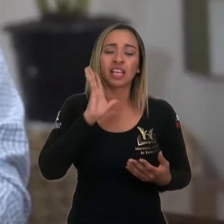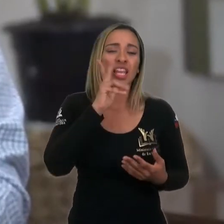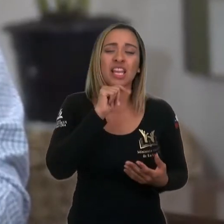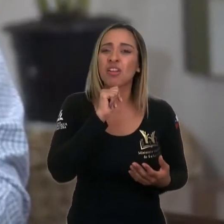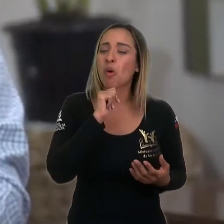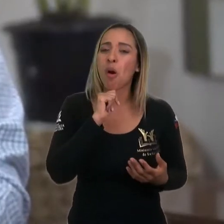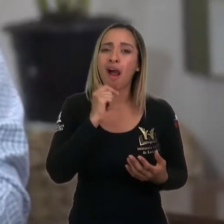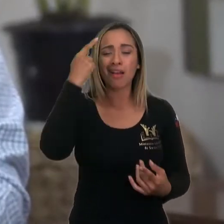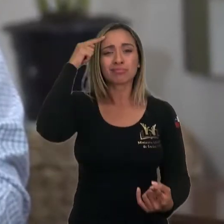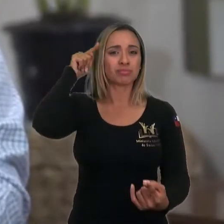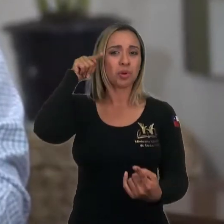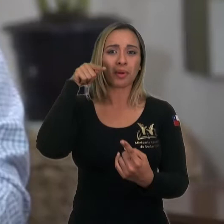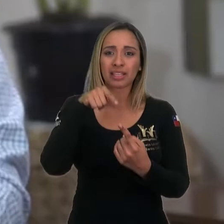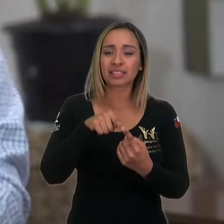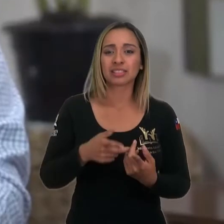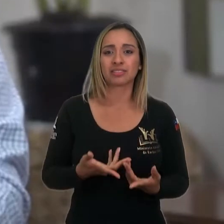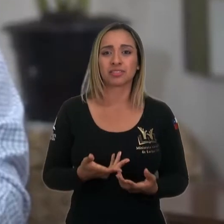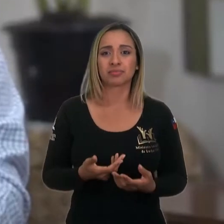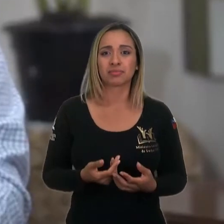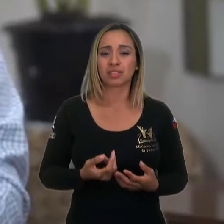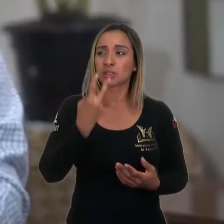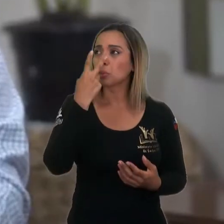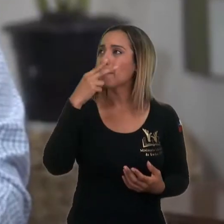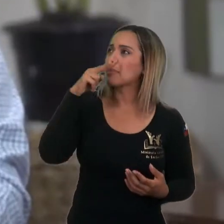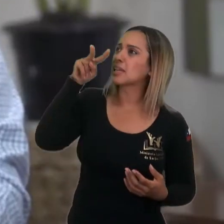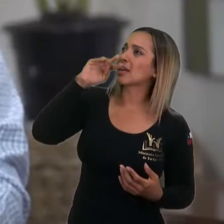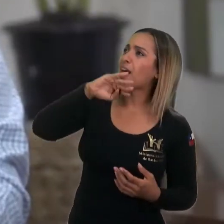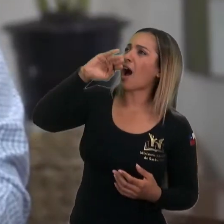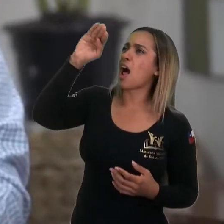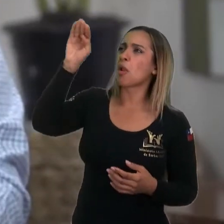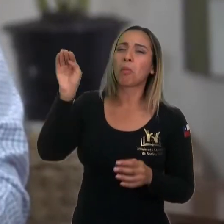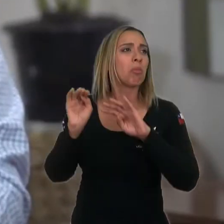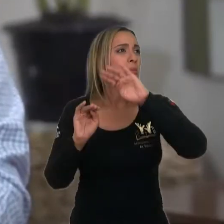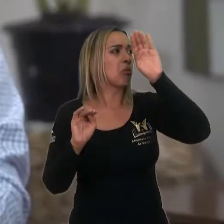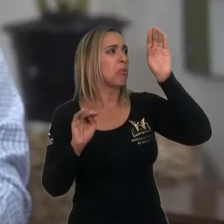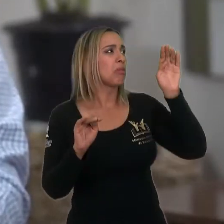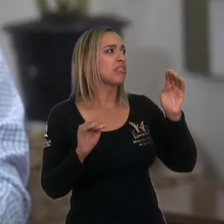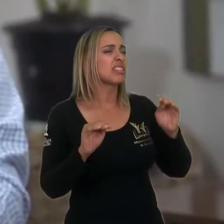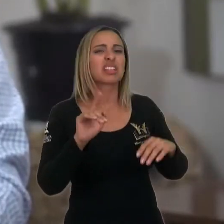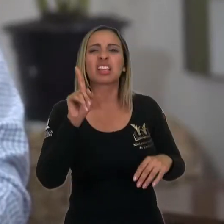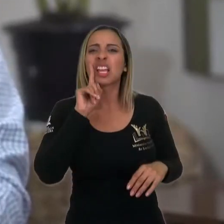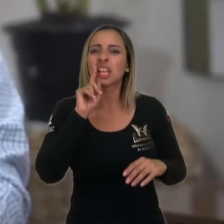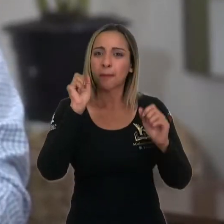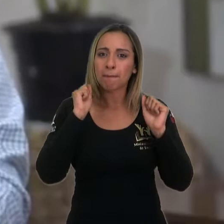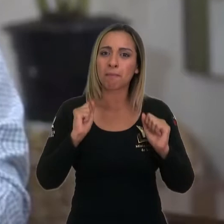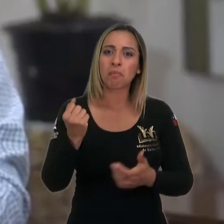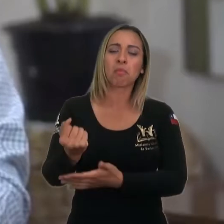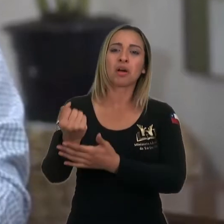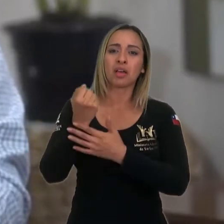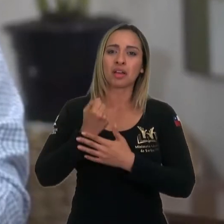tiene sentido. Y miras a los montes, ¿y qué pueden hacer los hombres por ti?